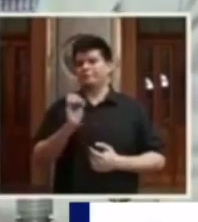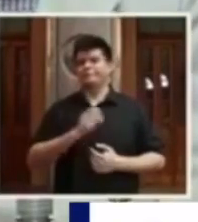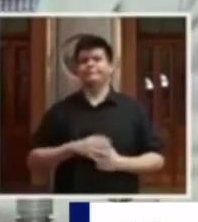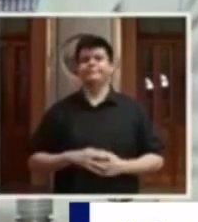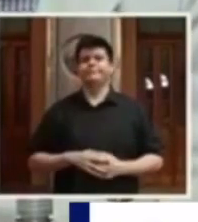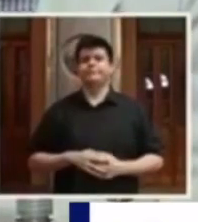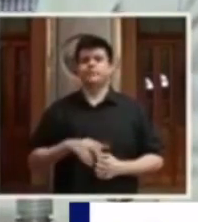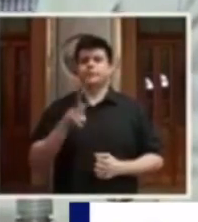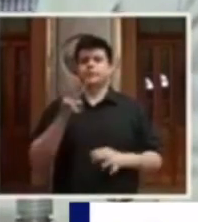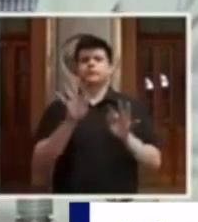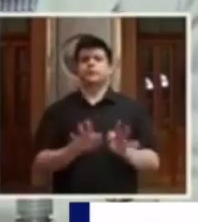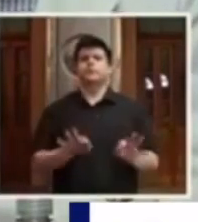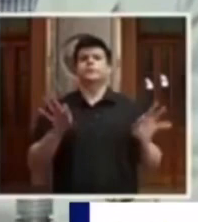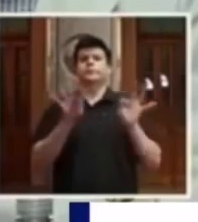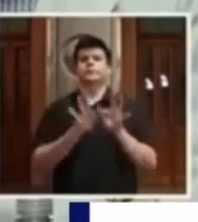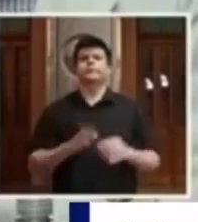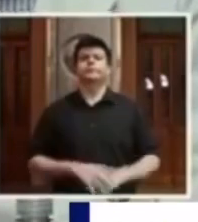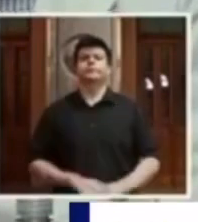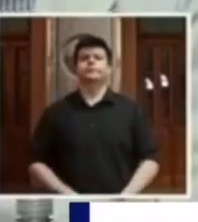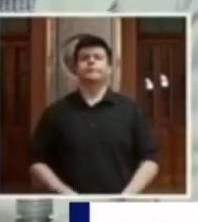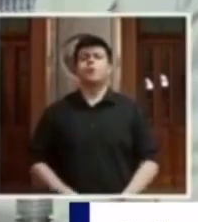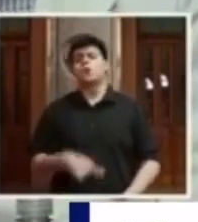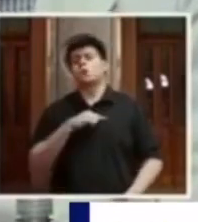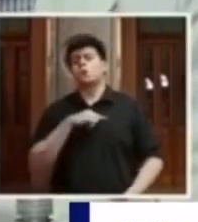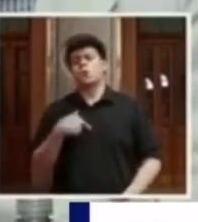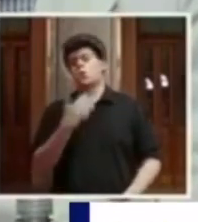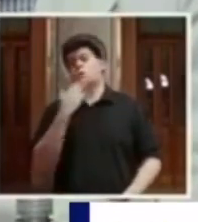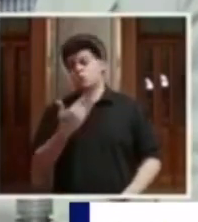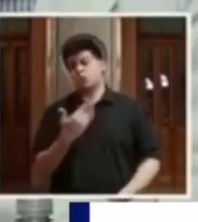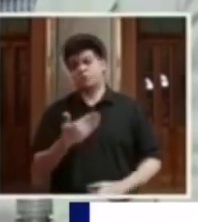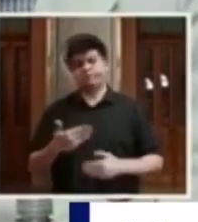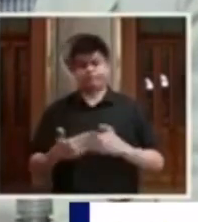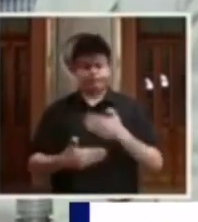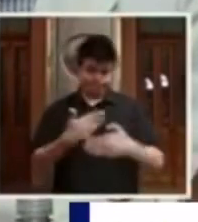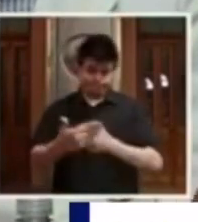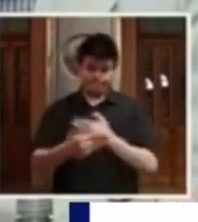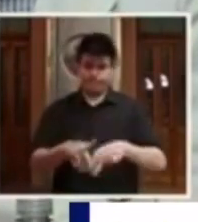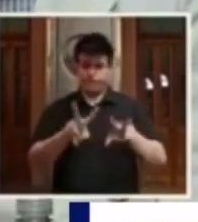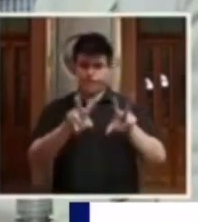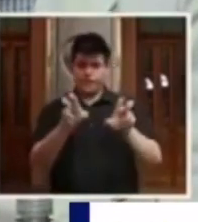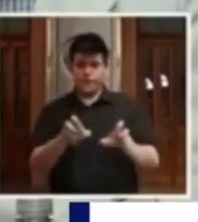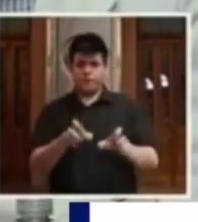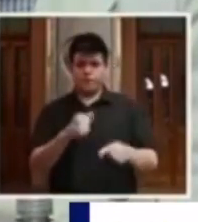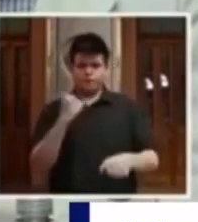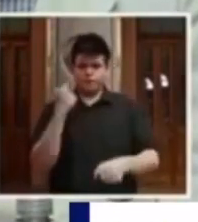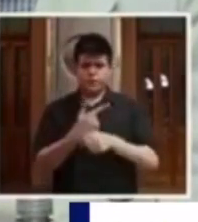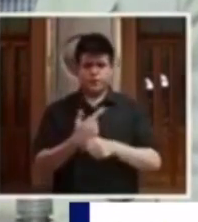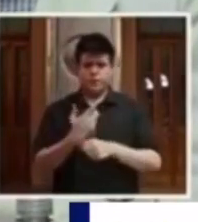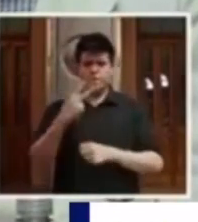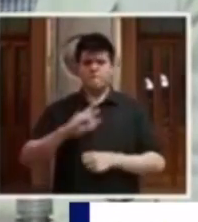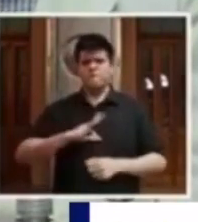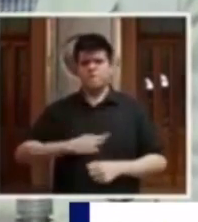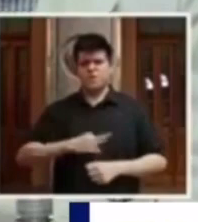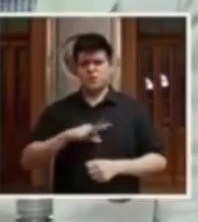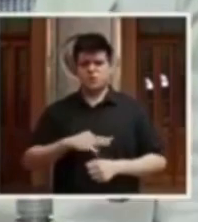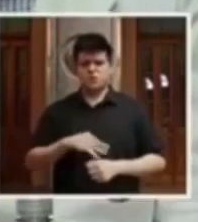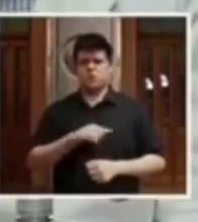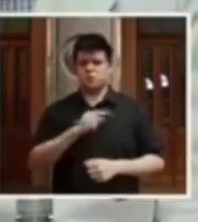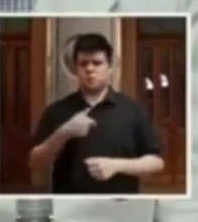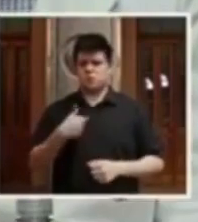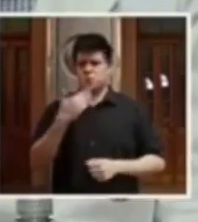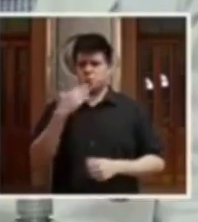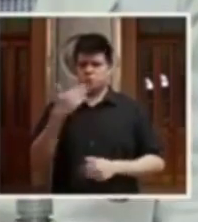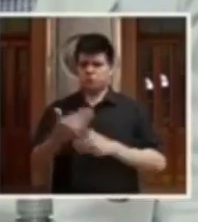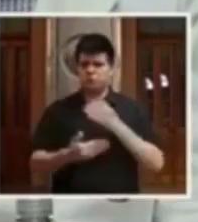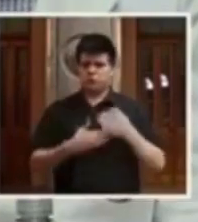eso es importante vamos por buen camino en el tema de la detección del virus vamos por mal camino